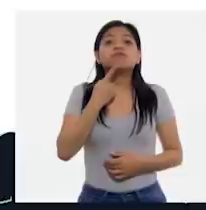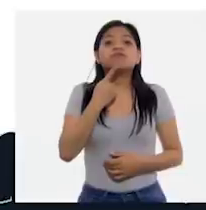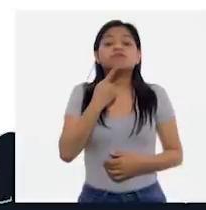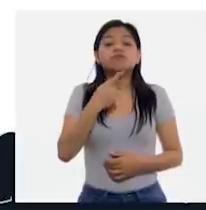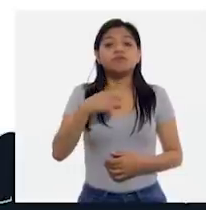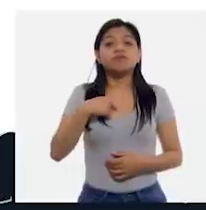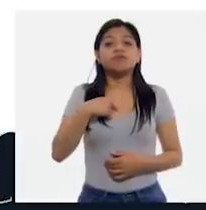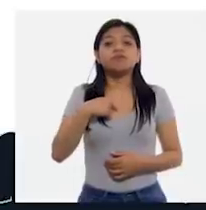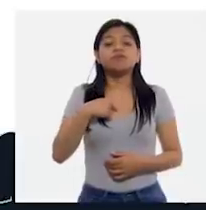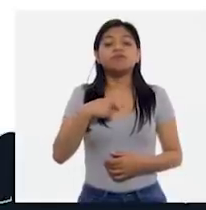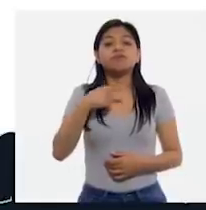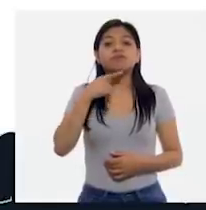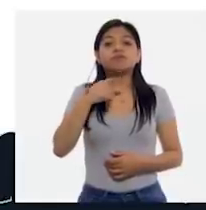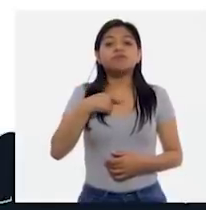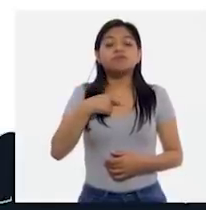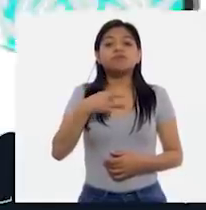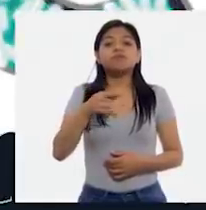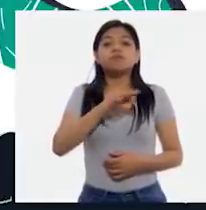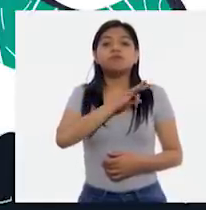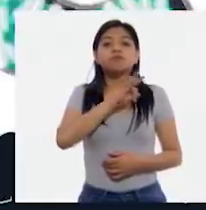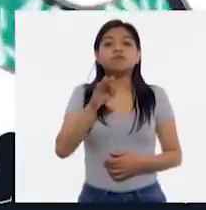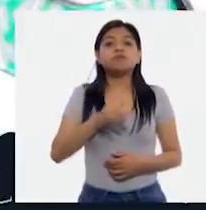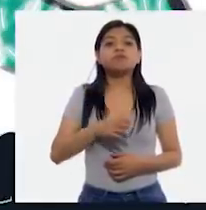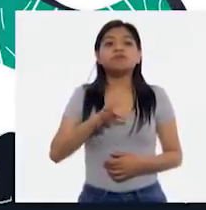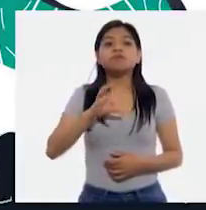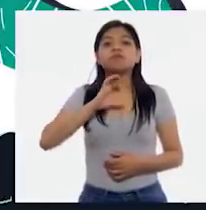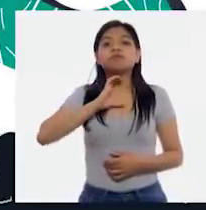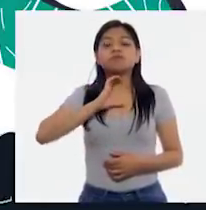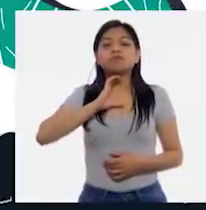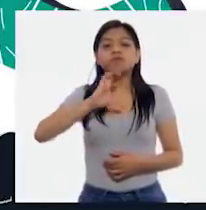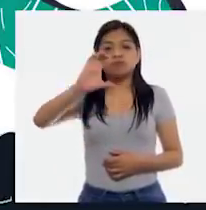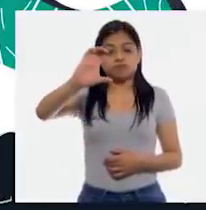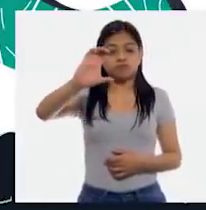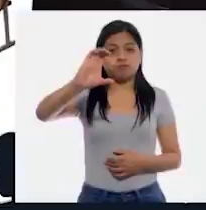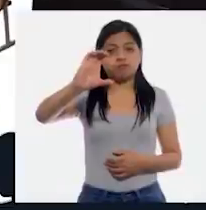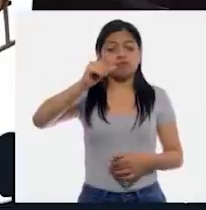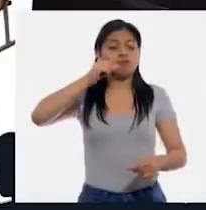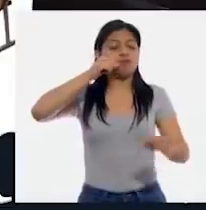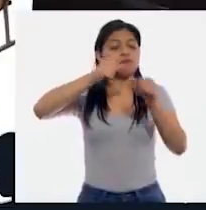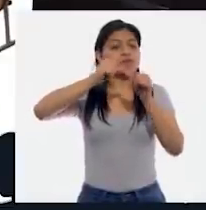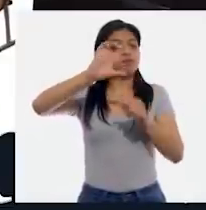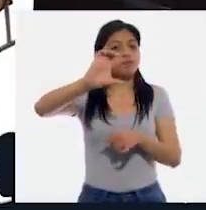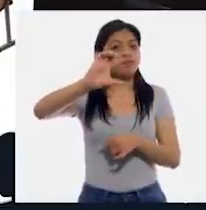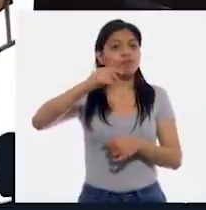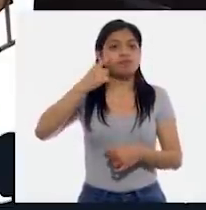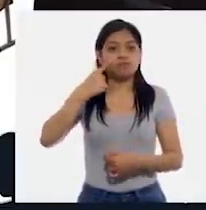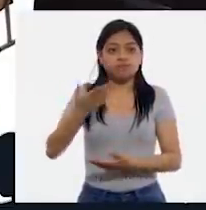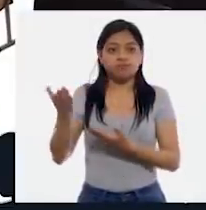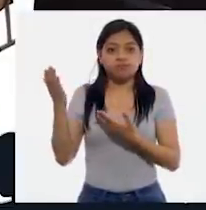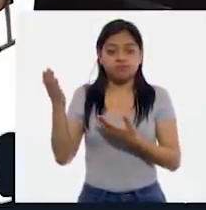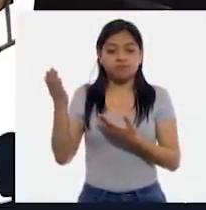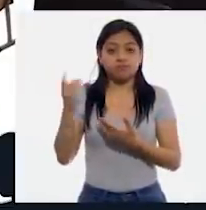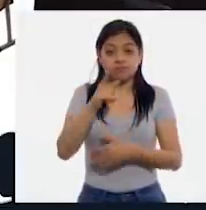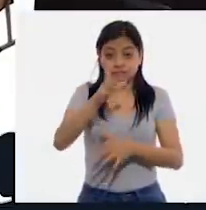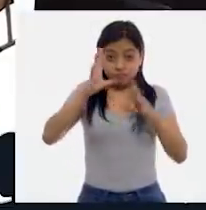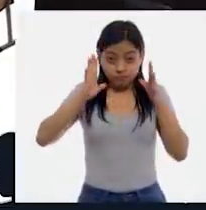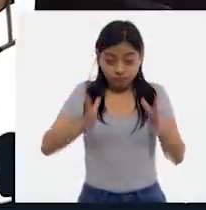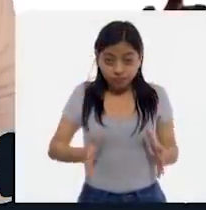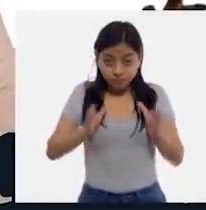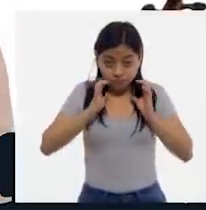tu pecho donde puedas colocar una letra C. ¿Ya la tienes? ¡Muy